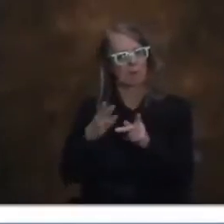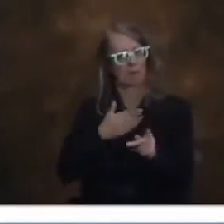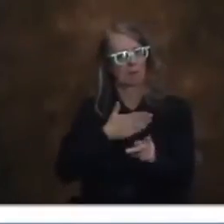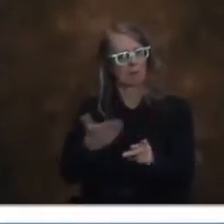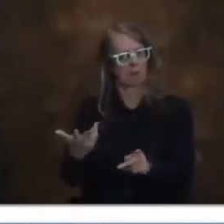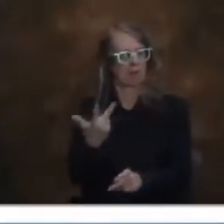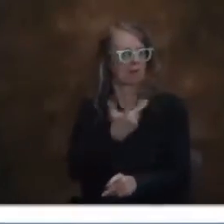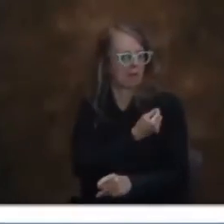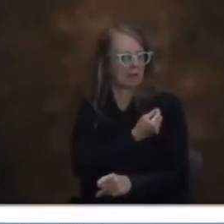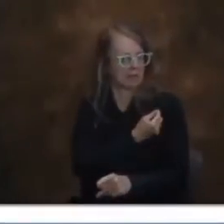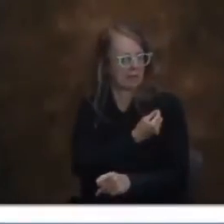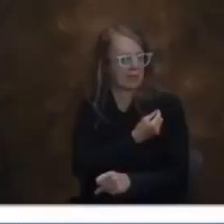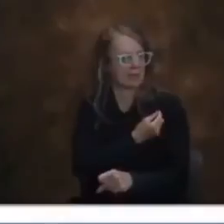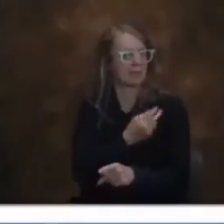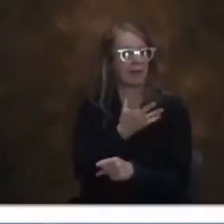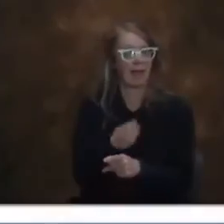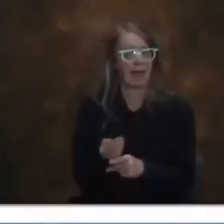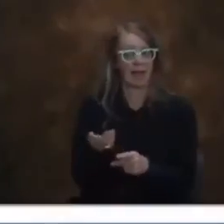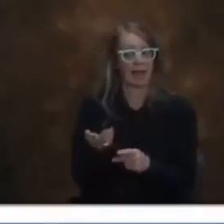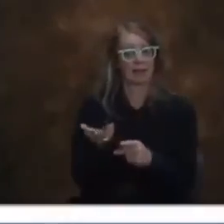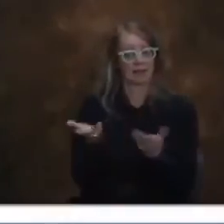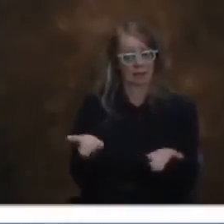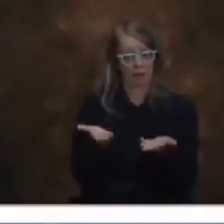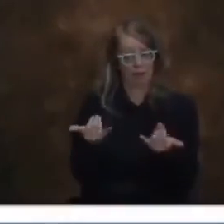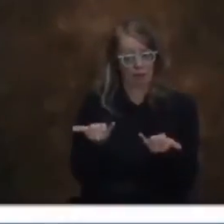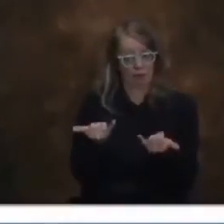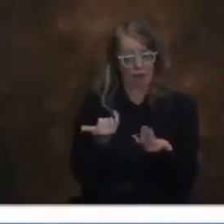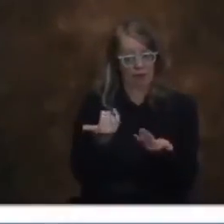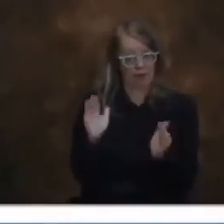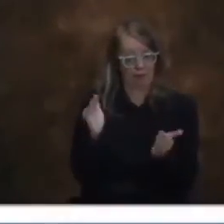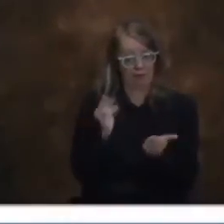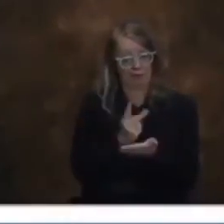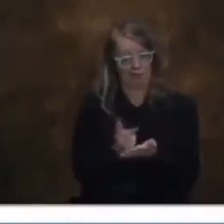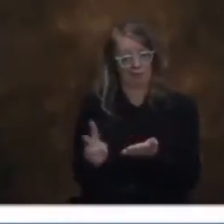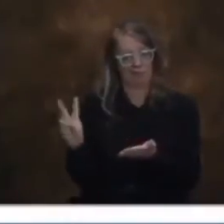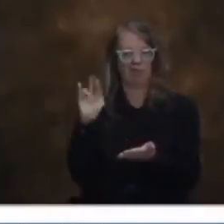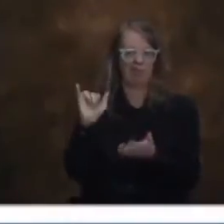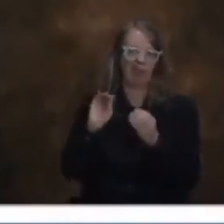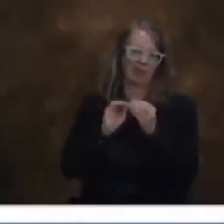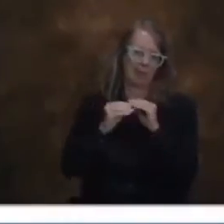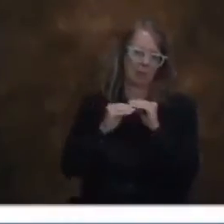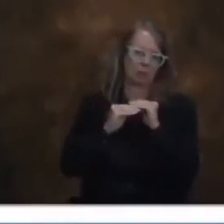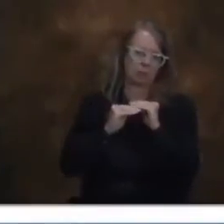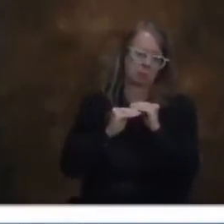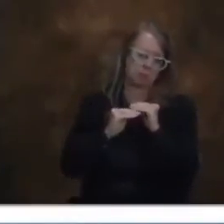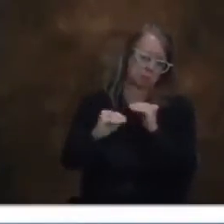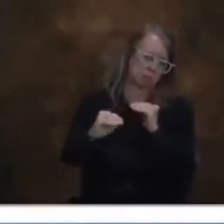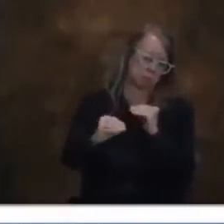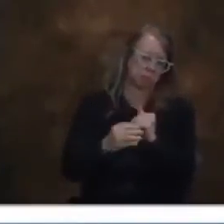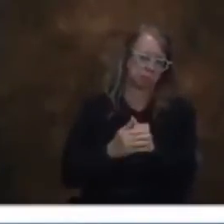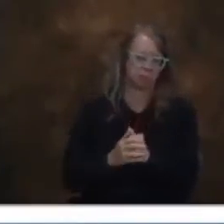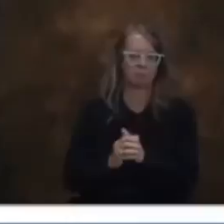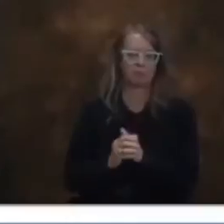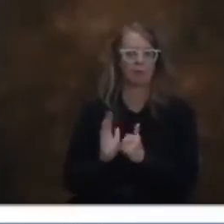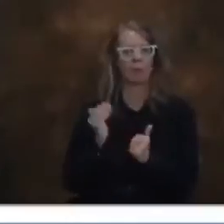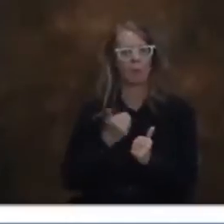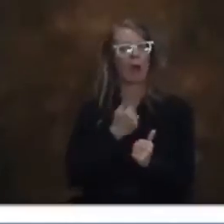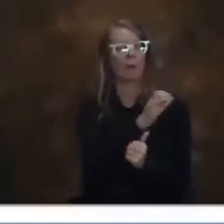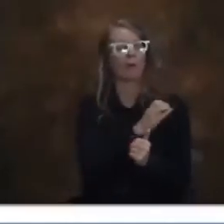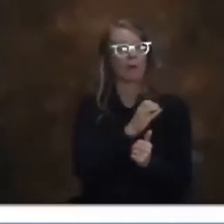tenemos un aumento de vacunas a día de hoy parece que esa tasa no ha seguido aumentando